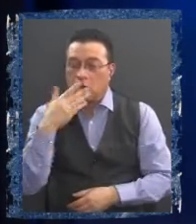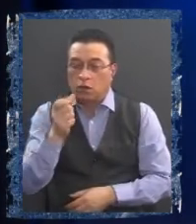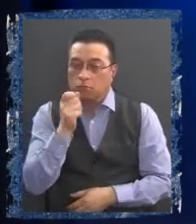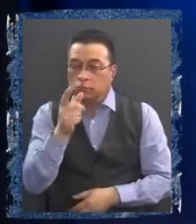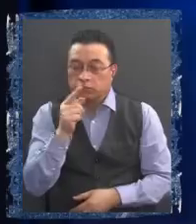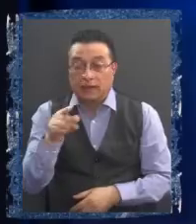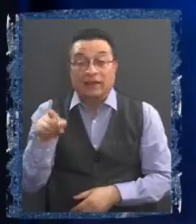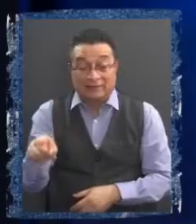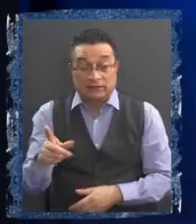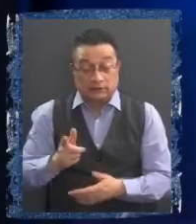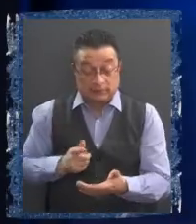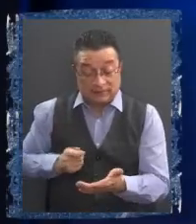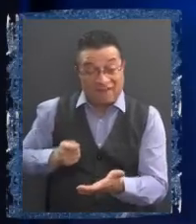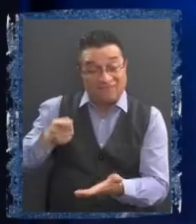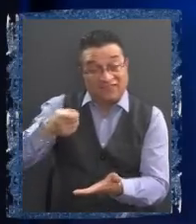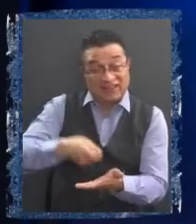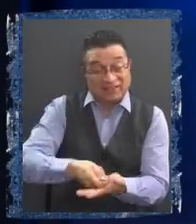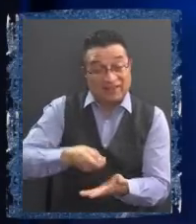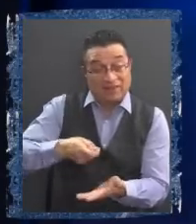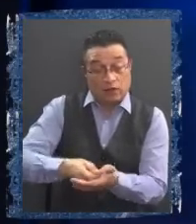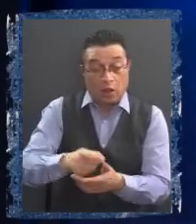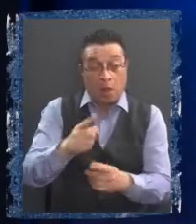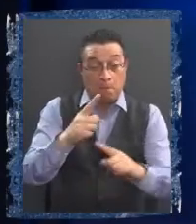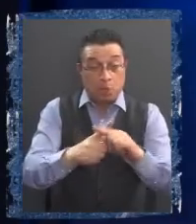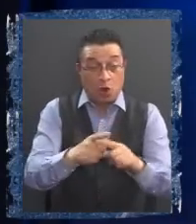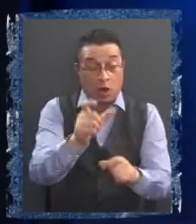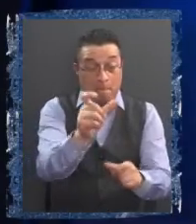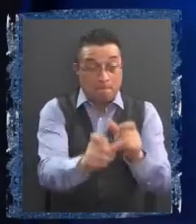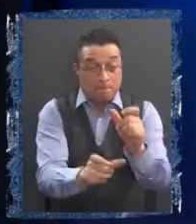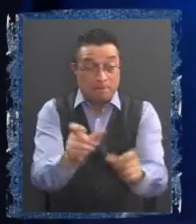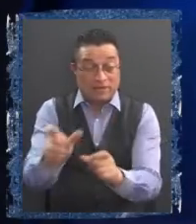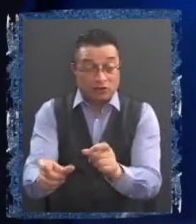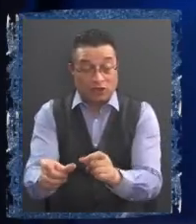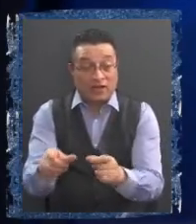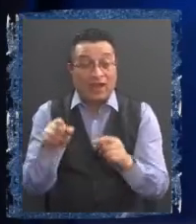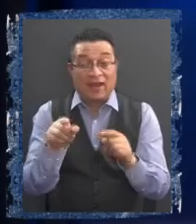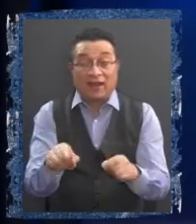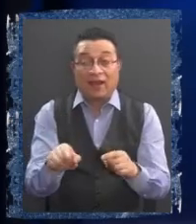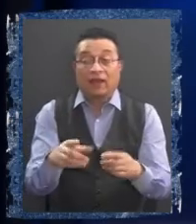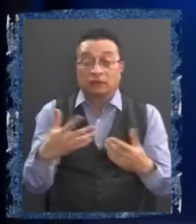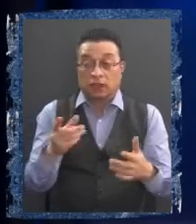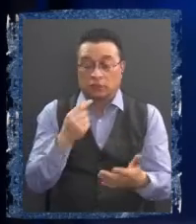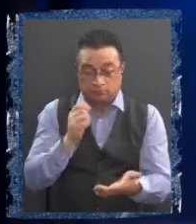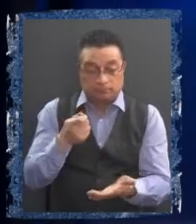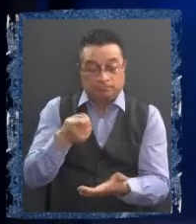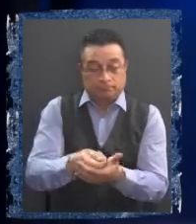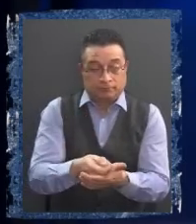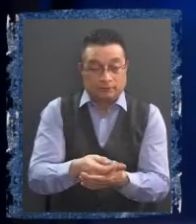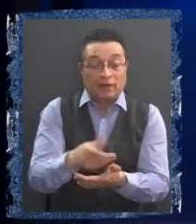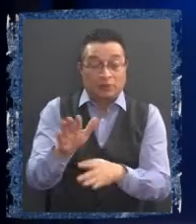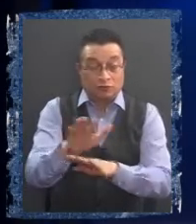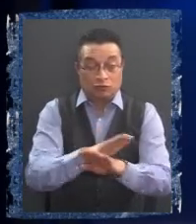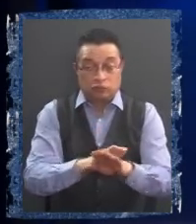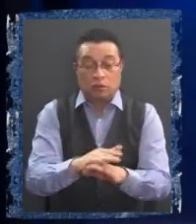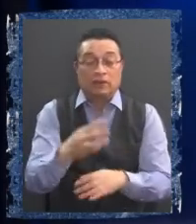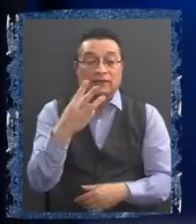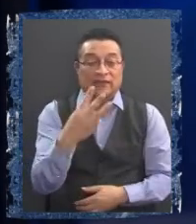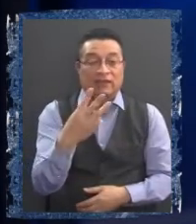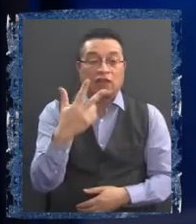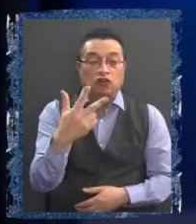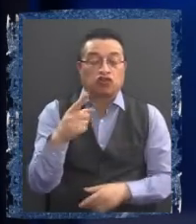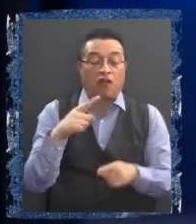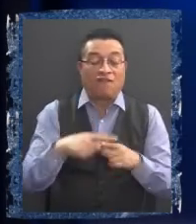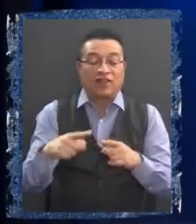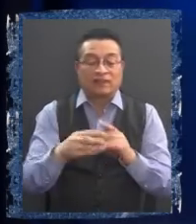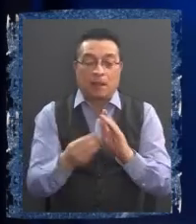el financiamiento per cápita de que se asigna por recurso de protección sea 38 veces mayor